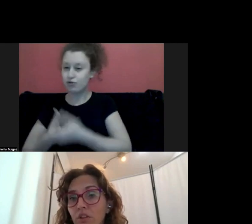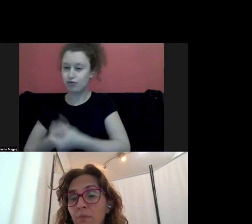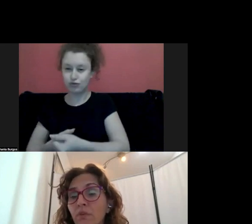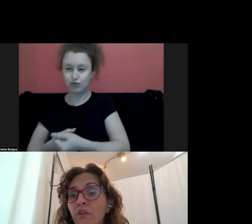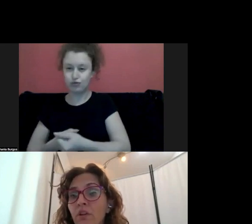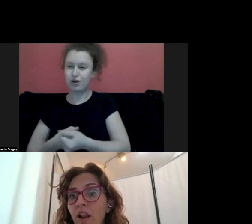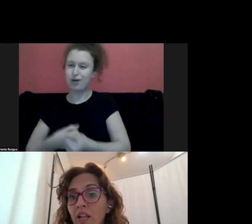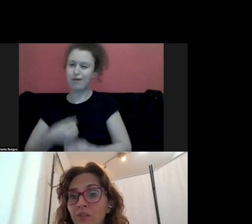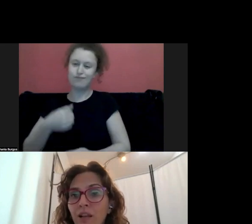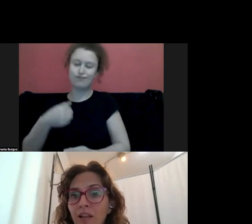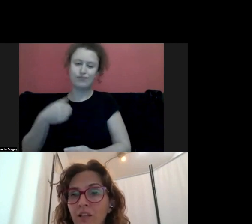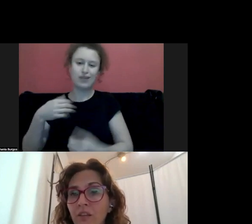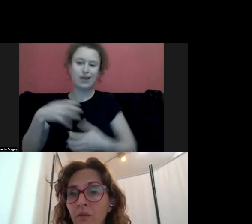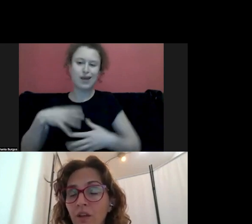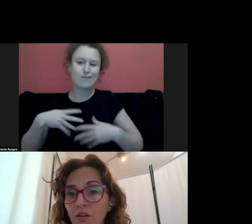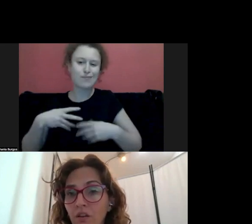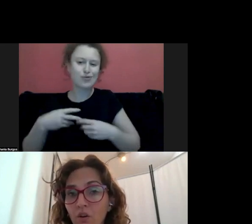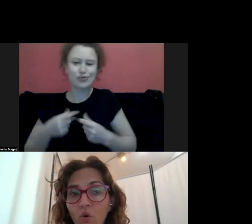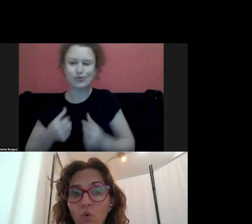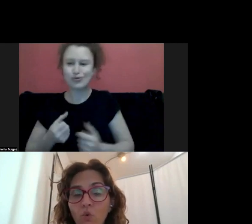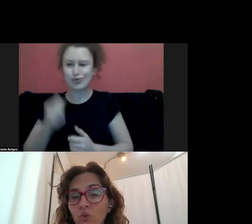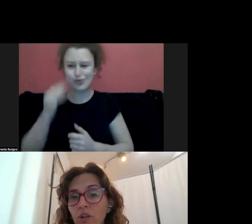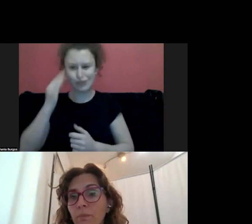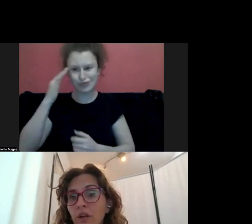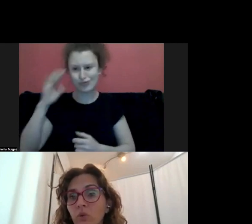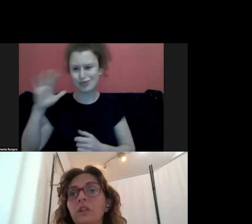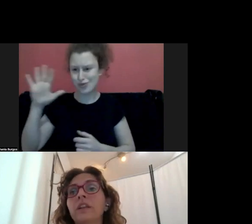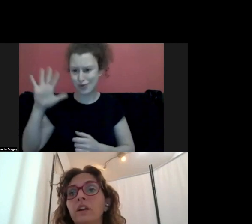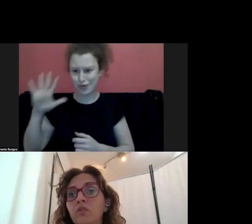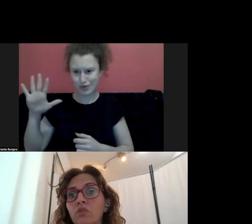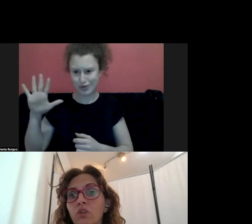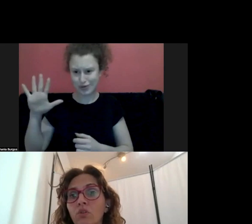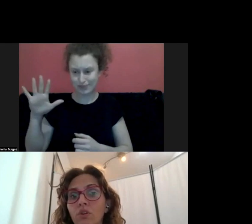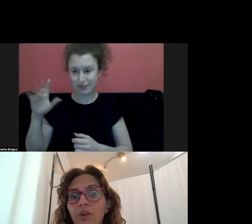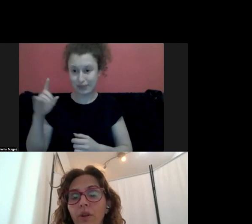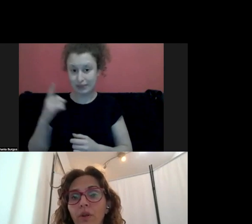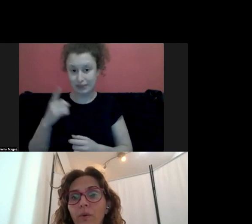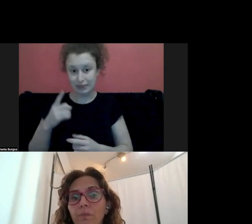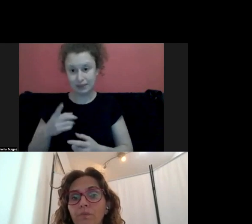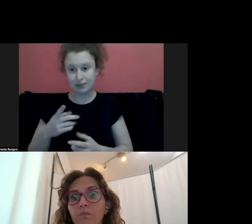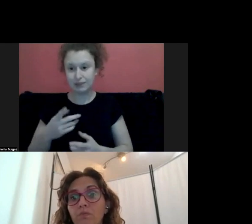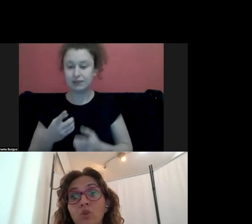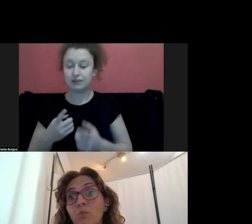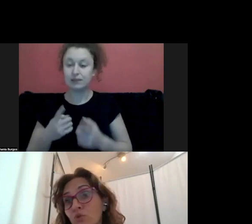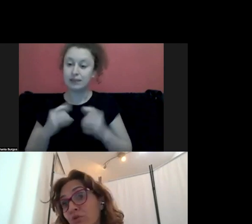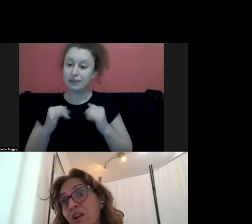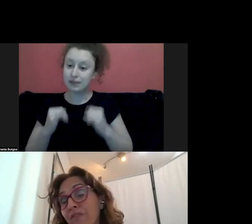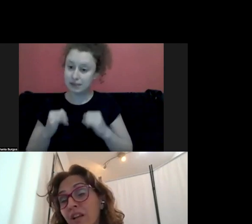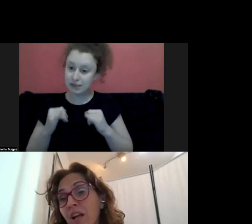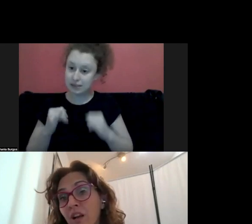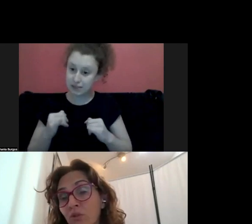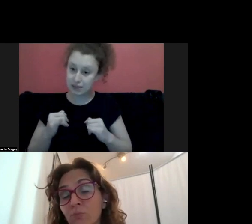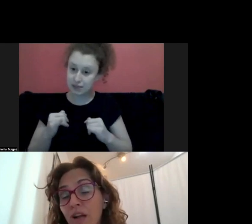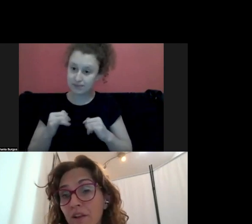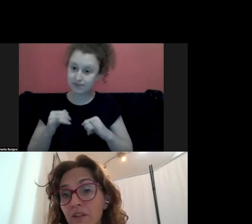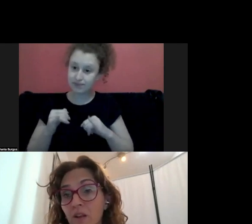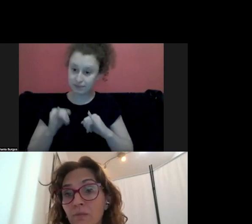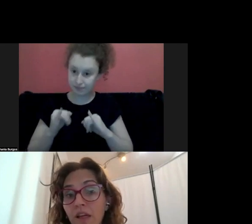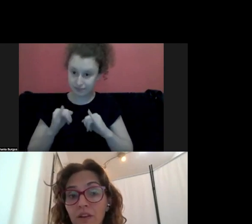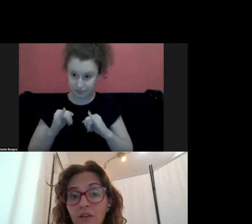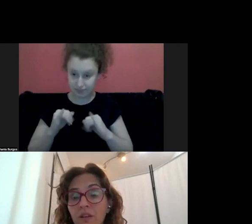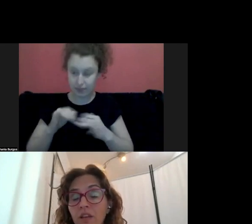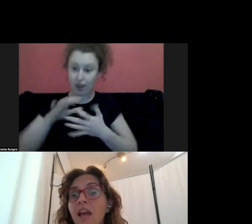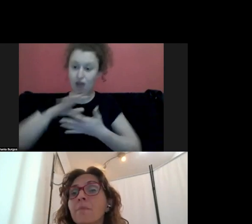atención emocional a las familias que viven un impacto del diagnóstico. Somos al final los padres y